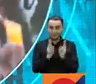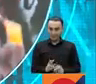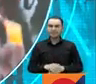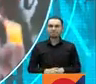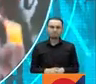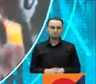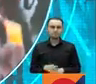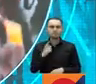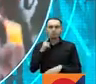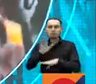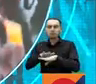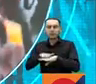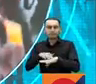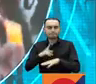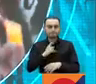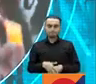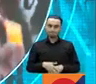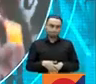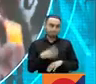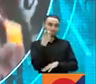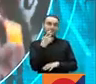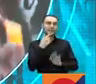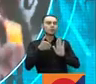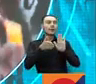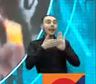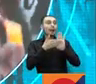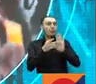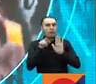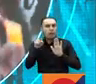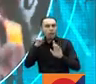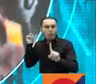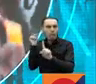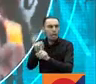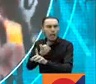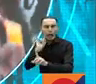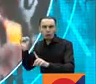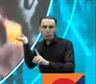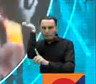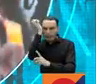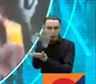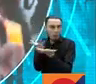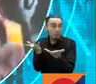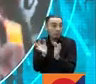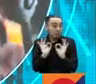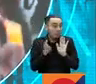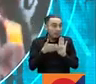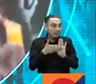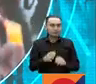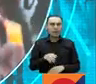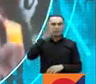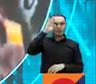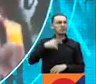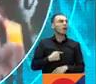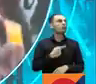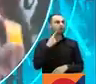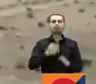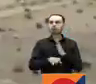acusador afirmó que no hay pruebas de un ataque a los uniformados. La policía insiste en que fue detenida en